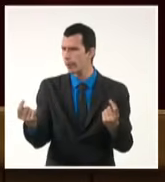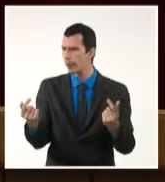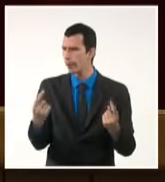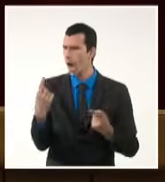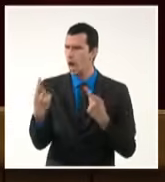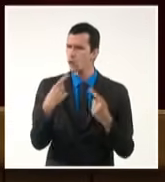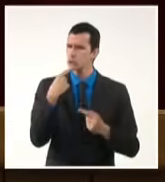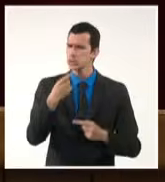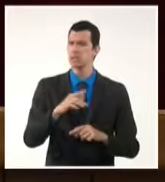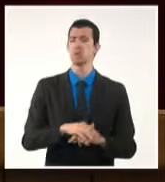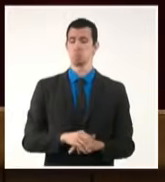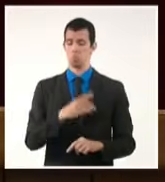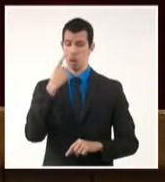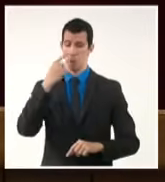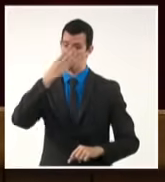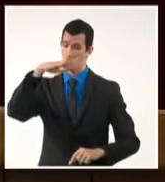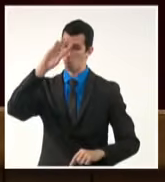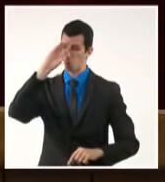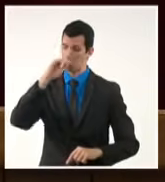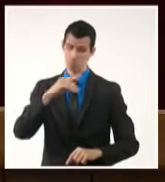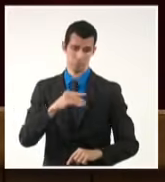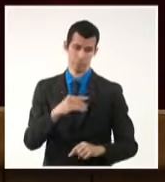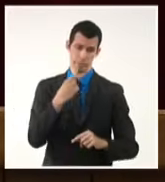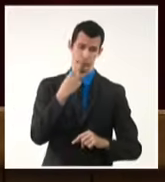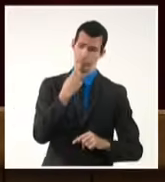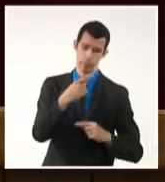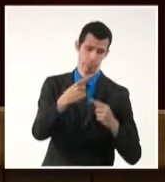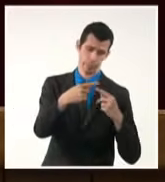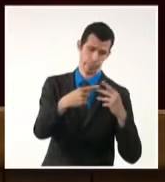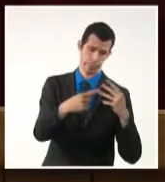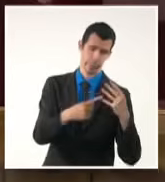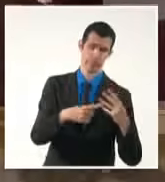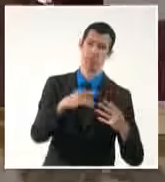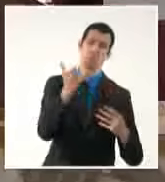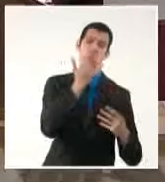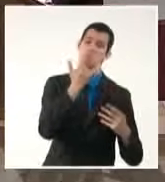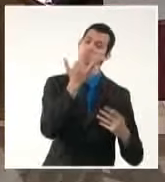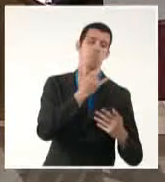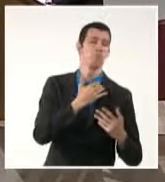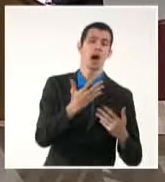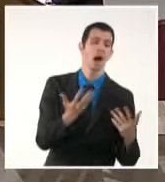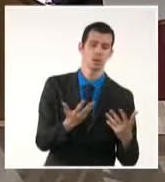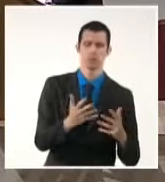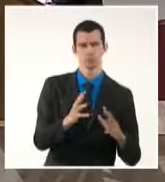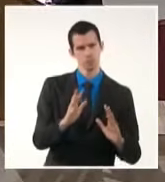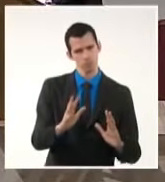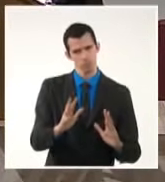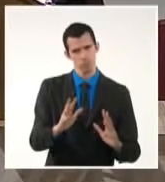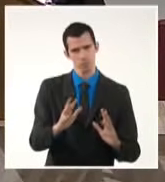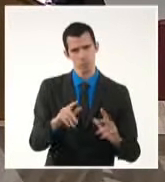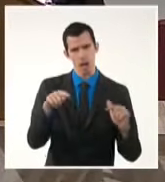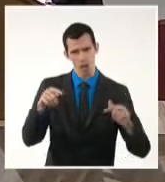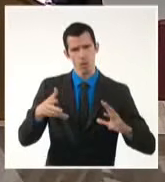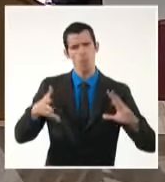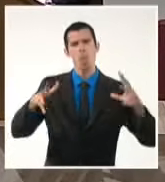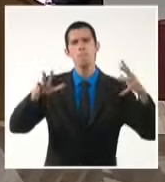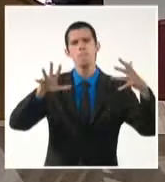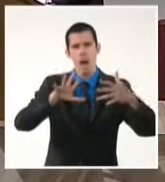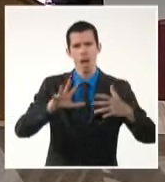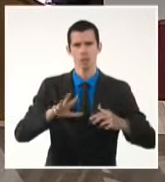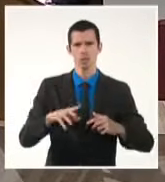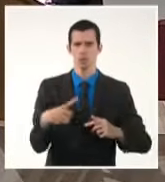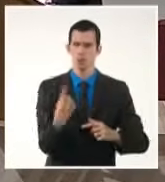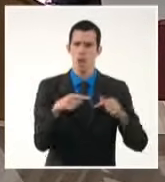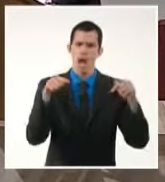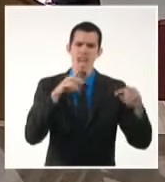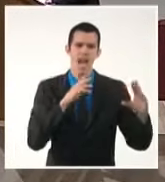de decisiones complejas, como complejo es el momento. En los próximos días se darán